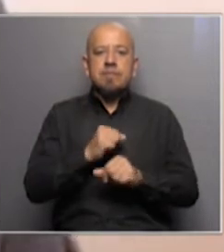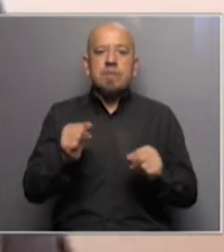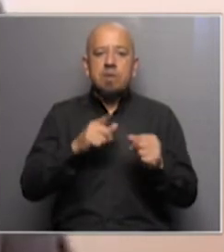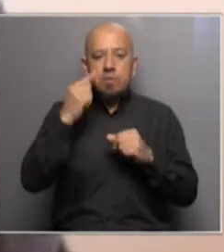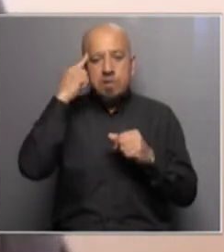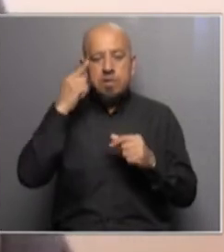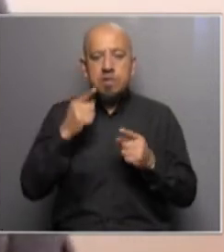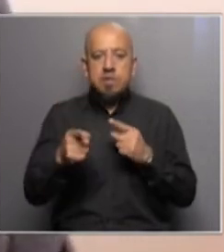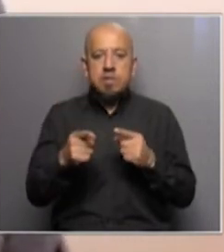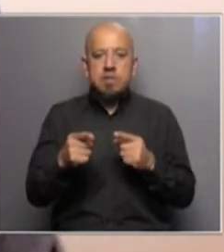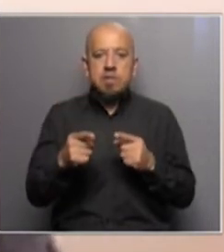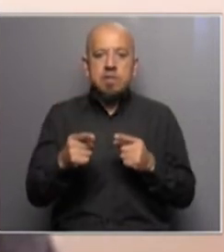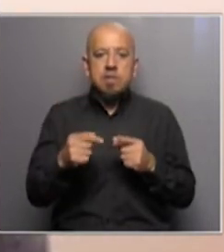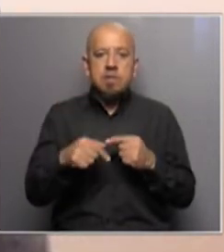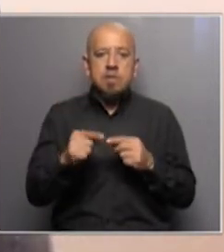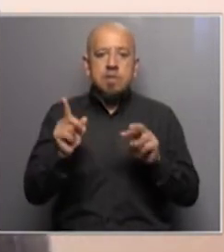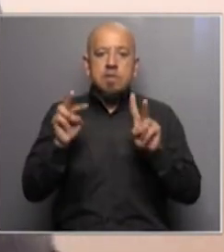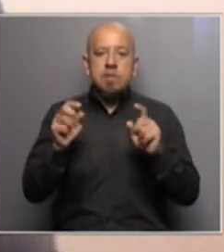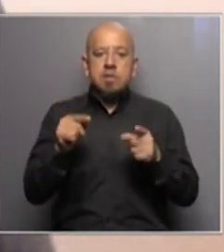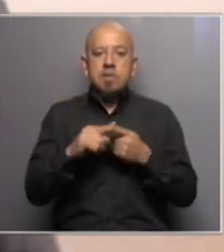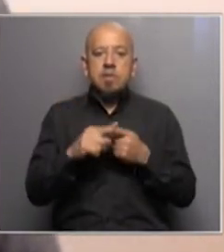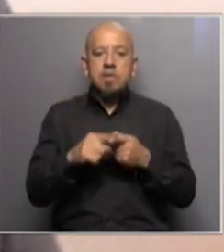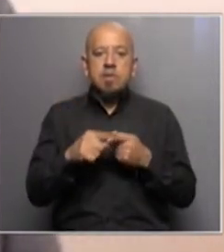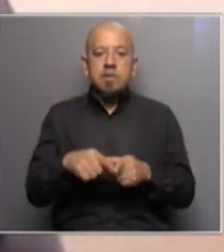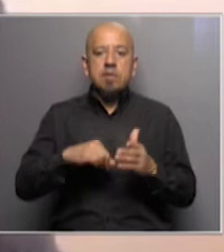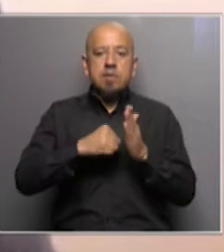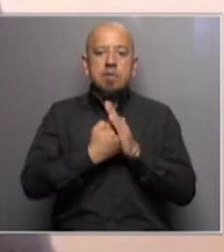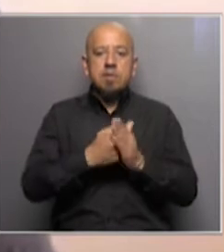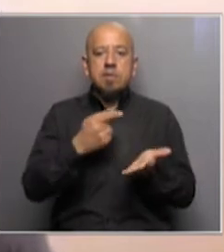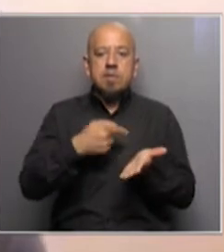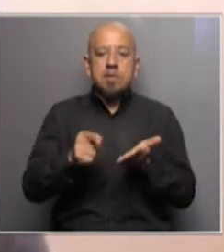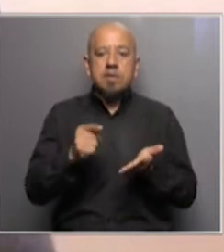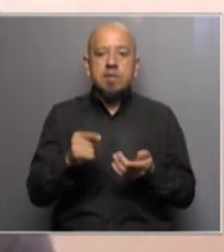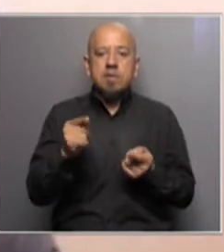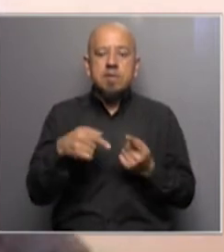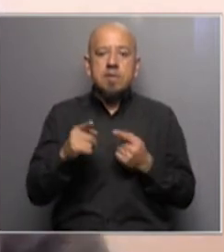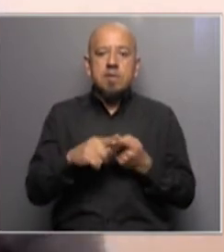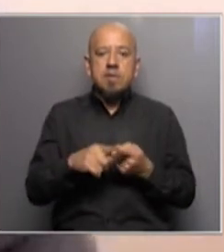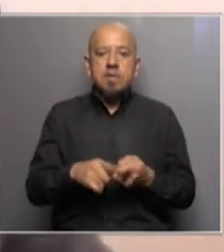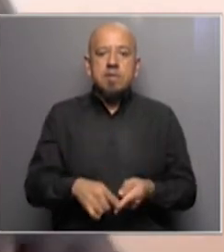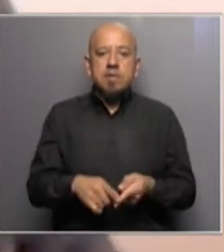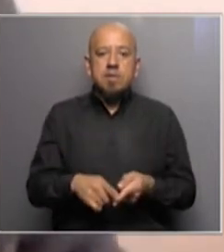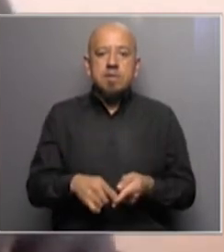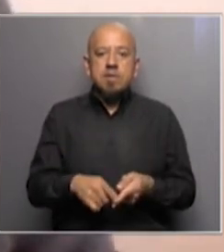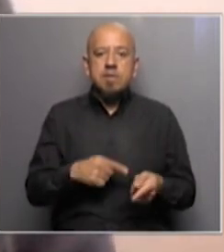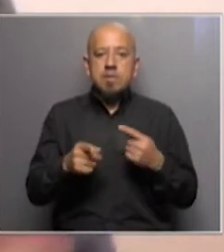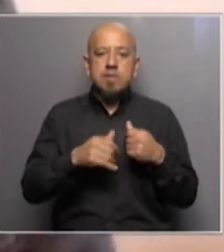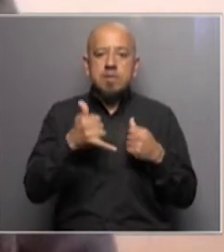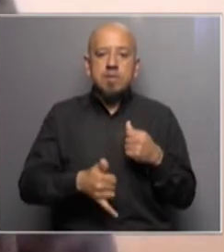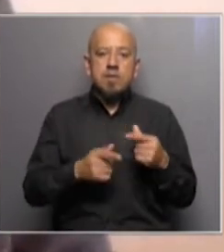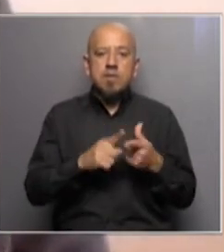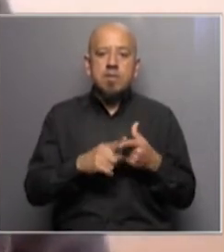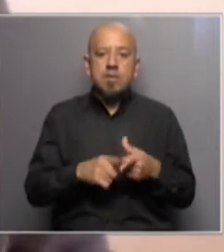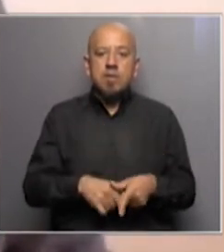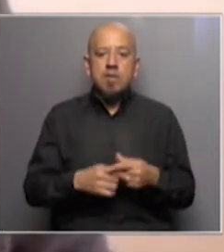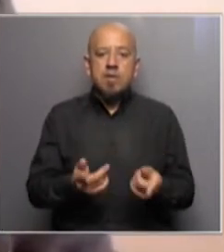pensar en varias cosas. El tema del Banco Central va a seguir operando, porque lo que dijo el Banco Central fue, bueno, yo tengo que combatir la